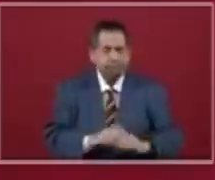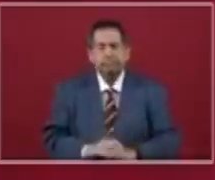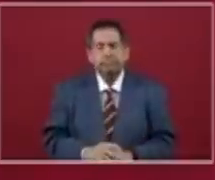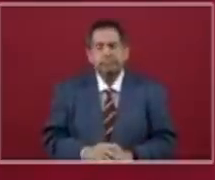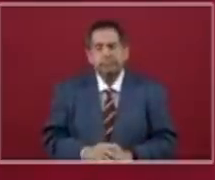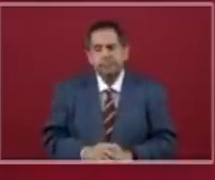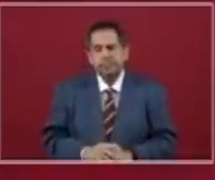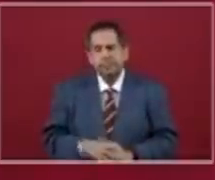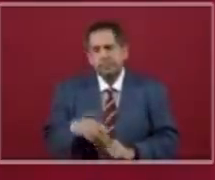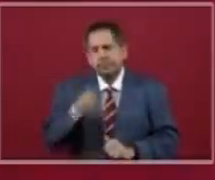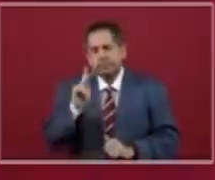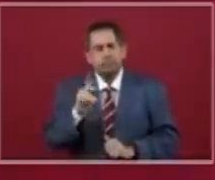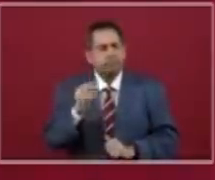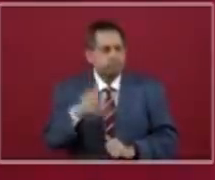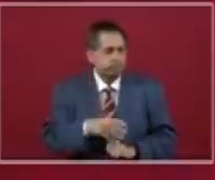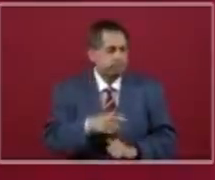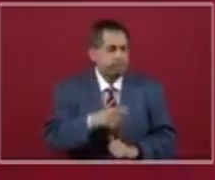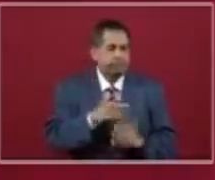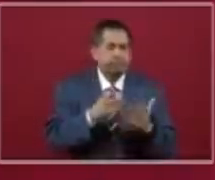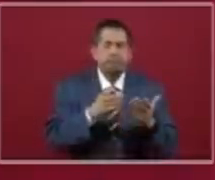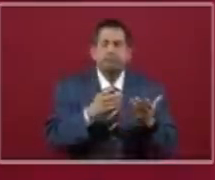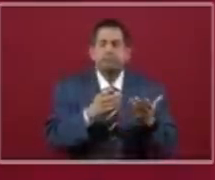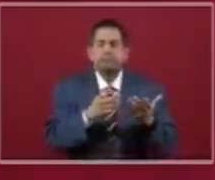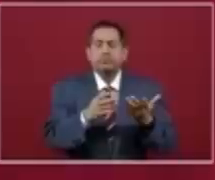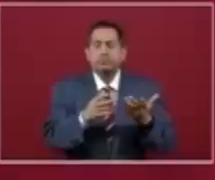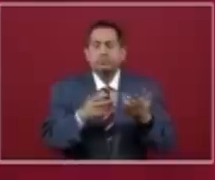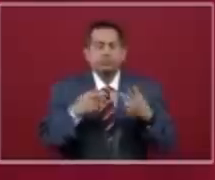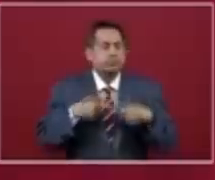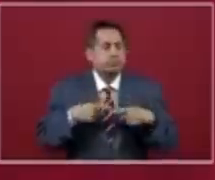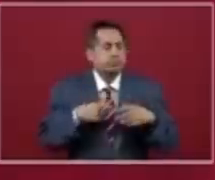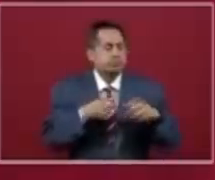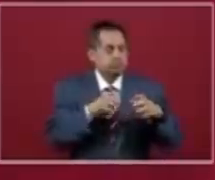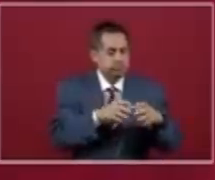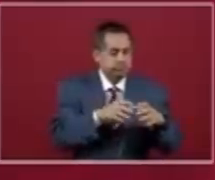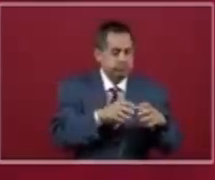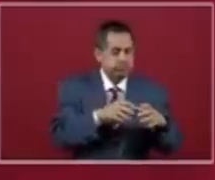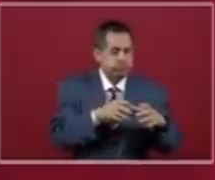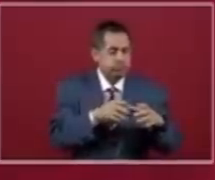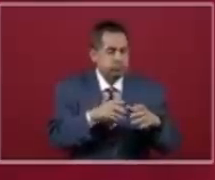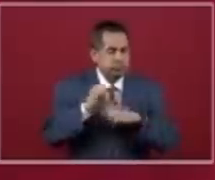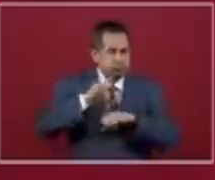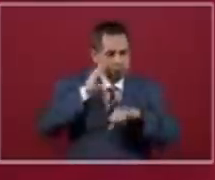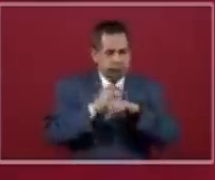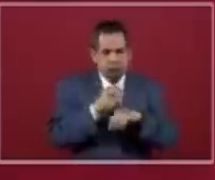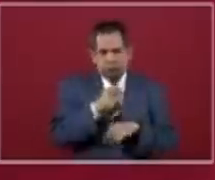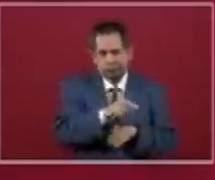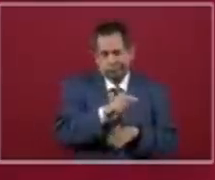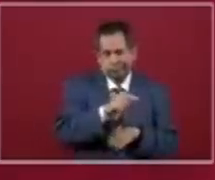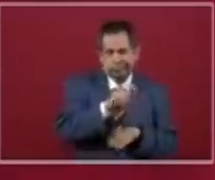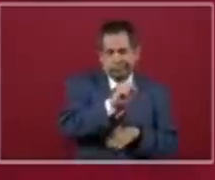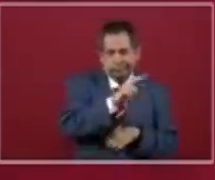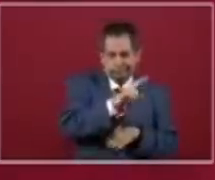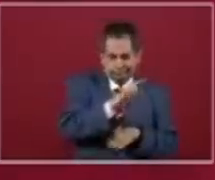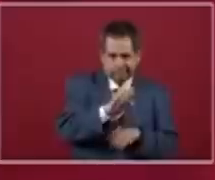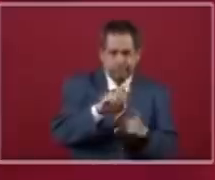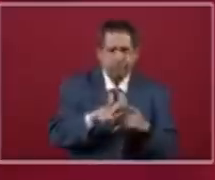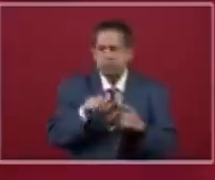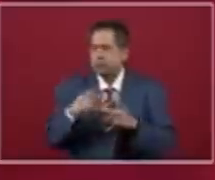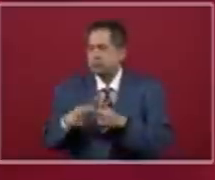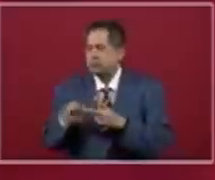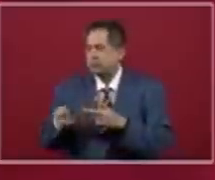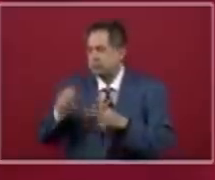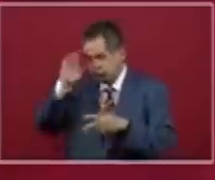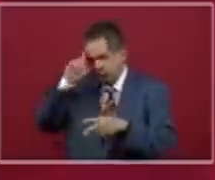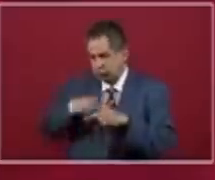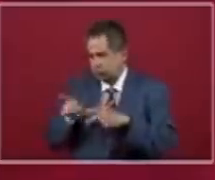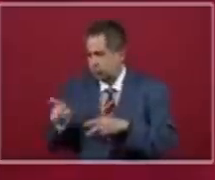Pero seas del servicio o seas una, lo que se llama denominación política o cultural, vas